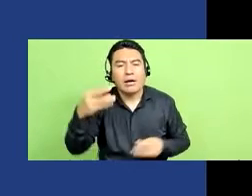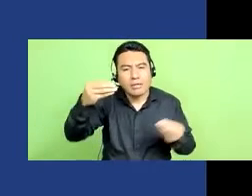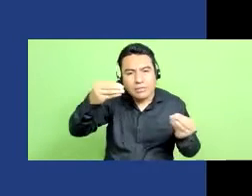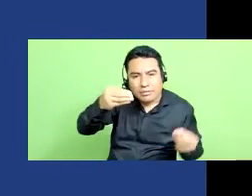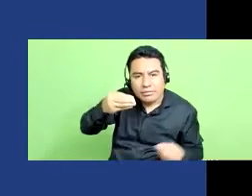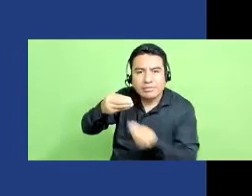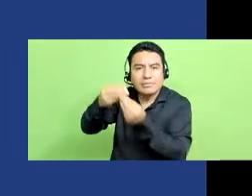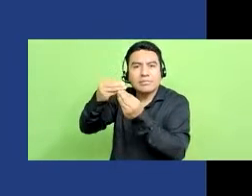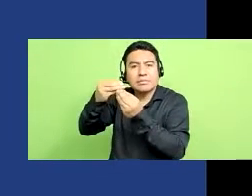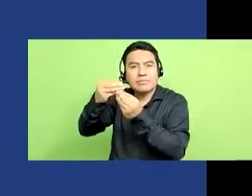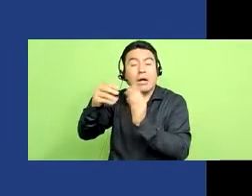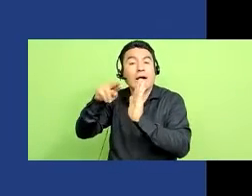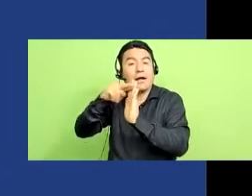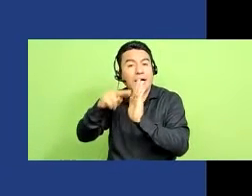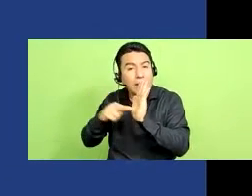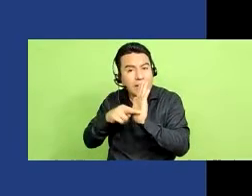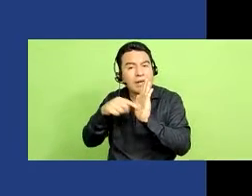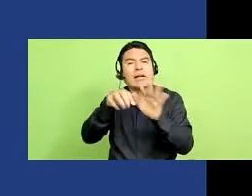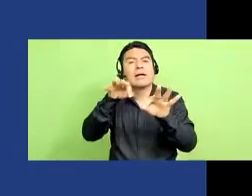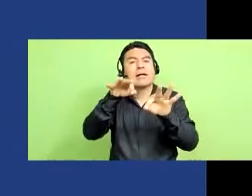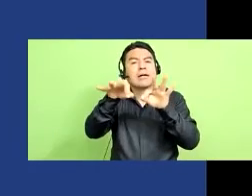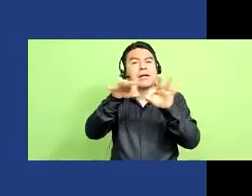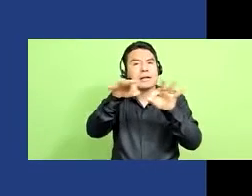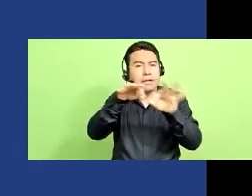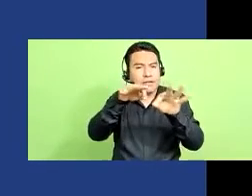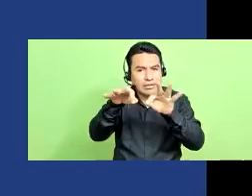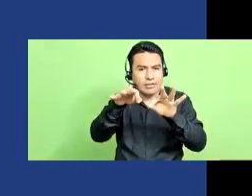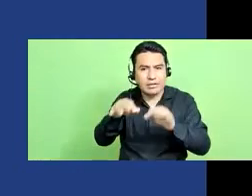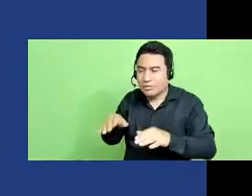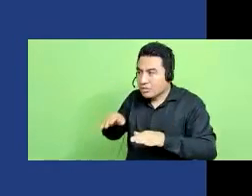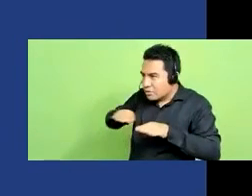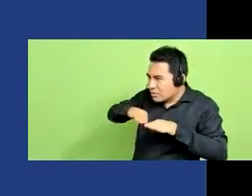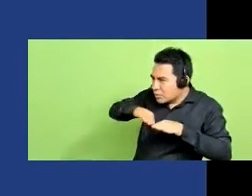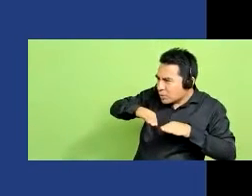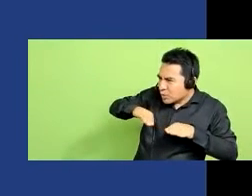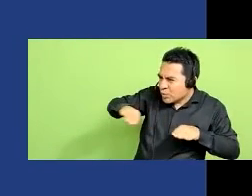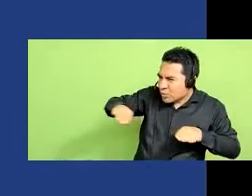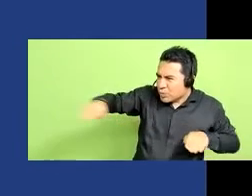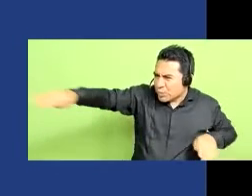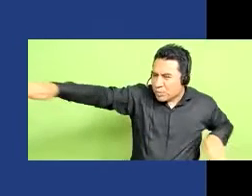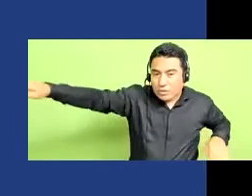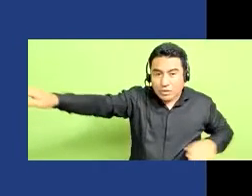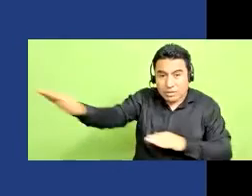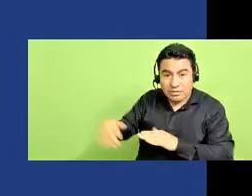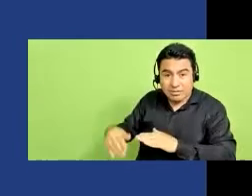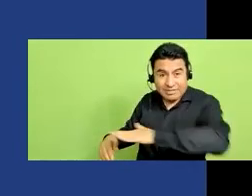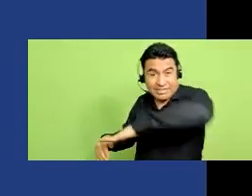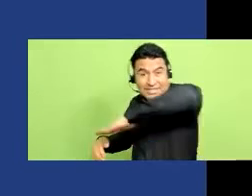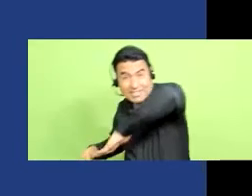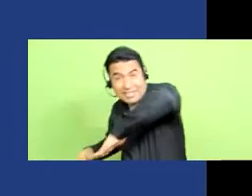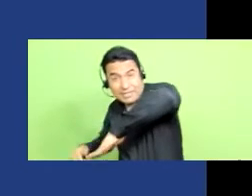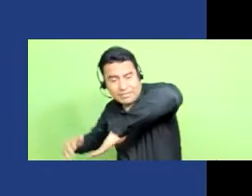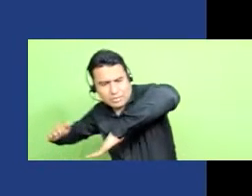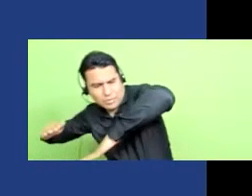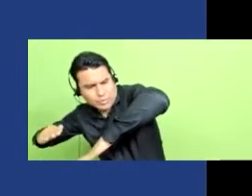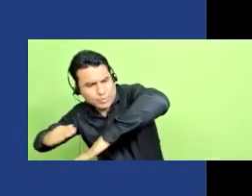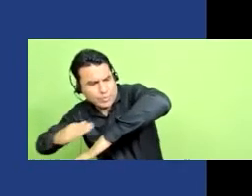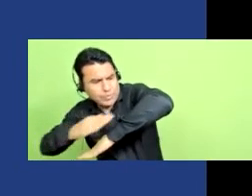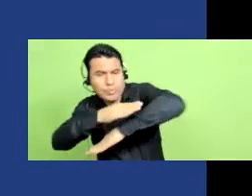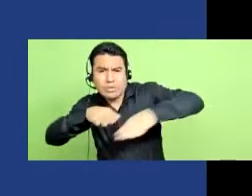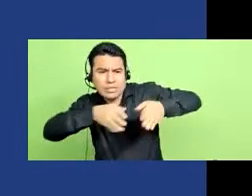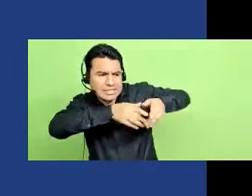donde estamos delimitando el recorrido máximo de una rampa tiene que ser hasta 9 metros